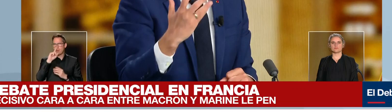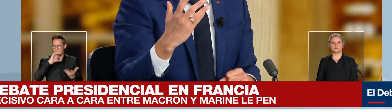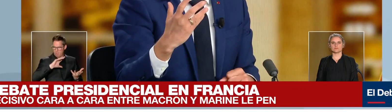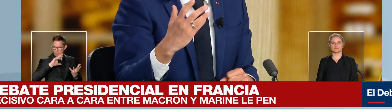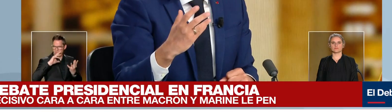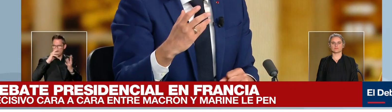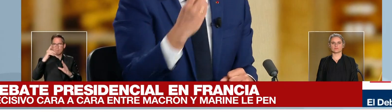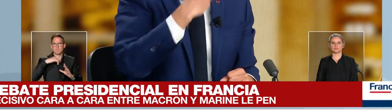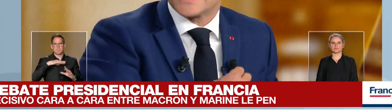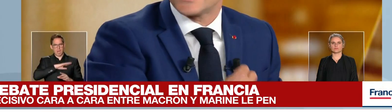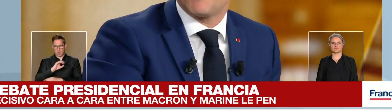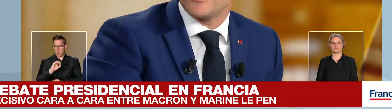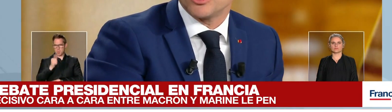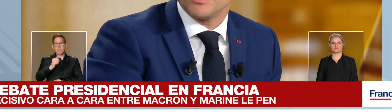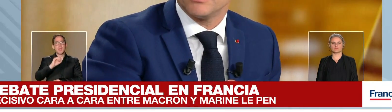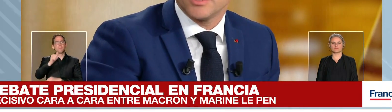transformación y la innovación